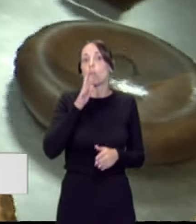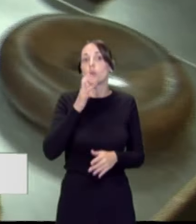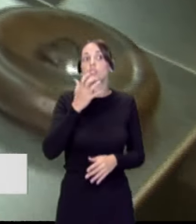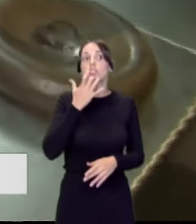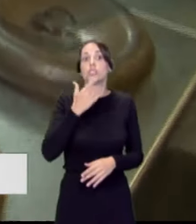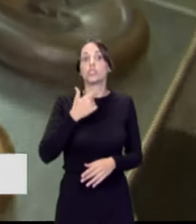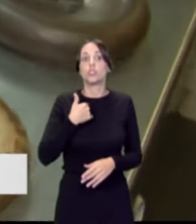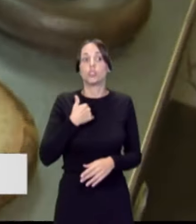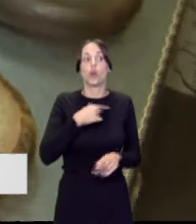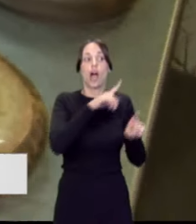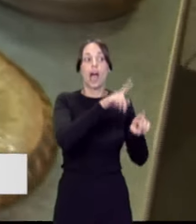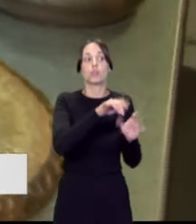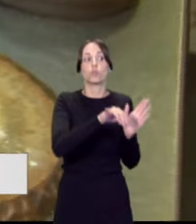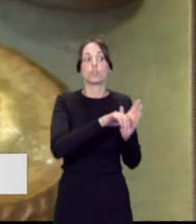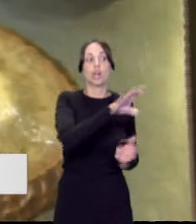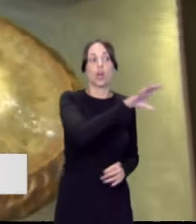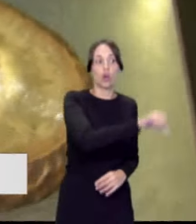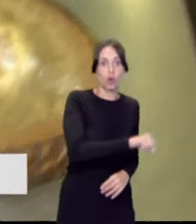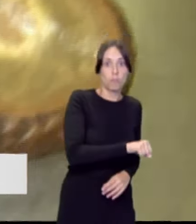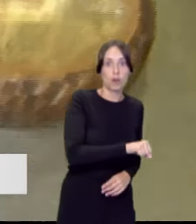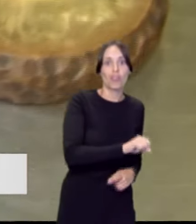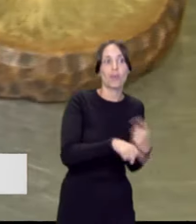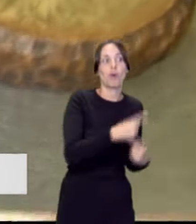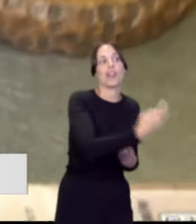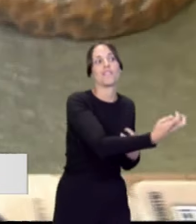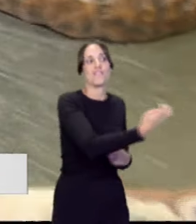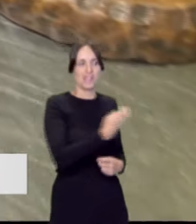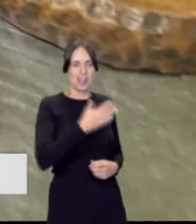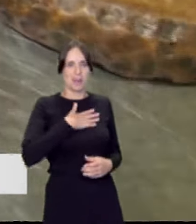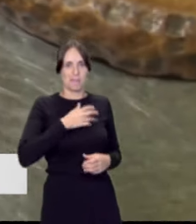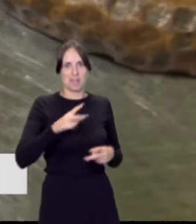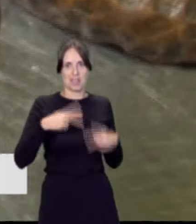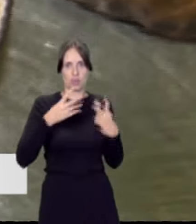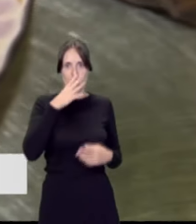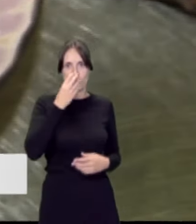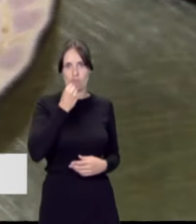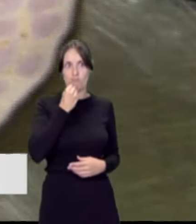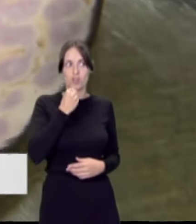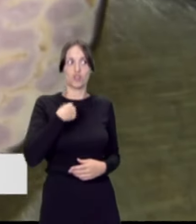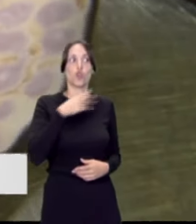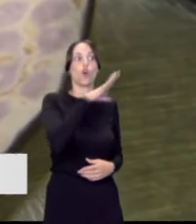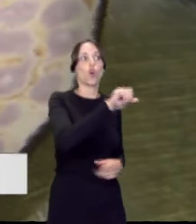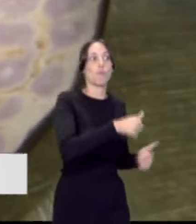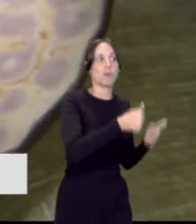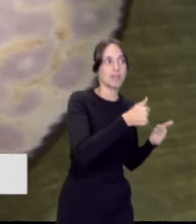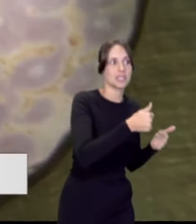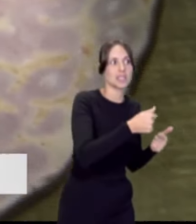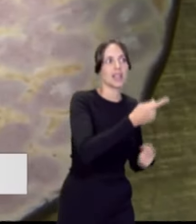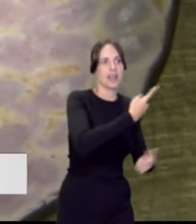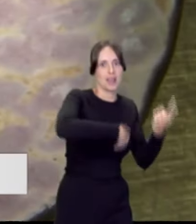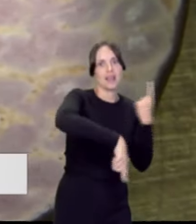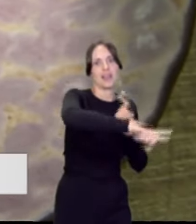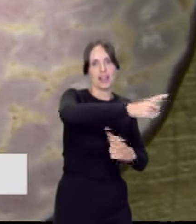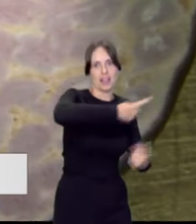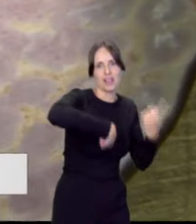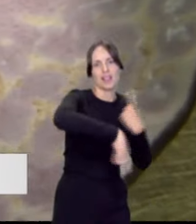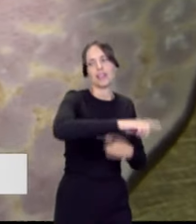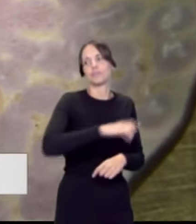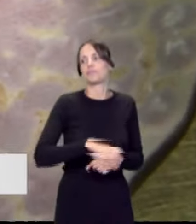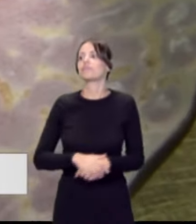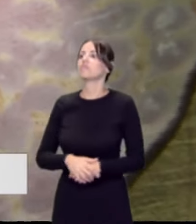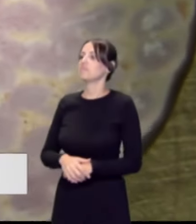compro al agricultor de aquí, él va a venir a comer. Entonces yo le compro más y todos nos retroalimentamos con eso. Aquí estamos